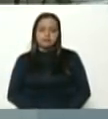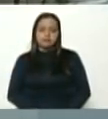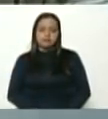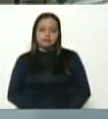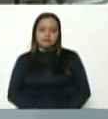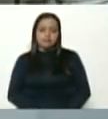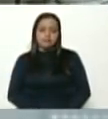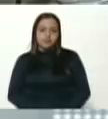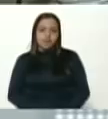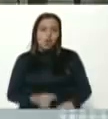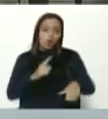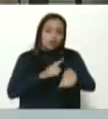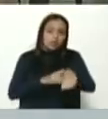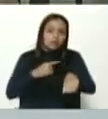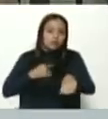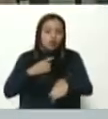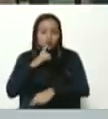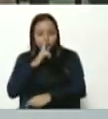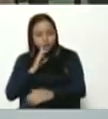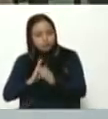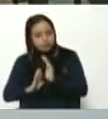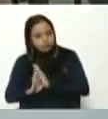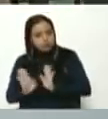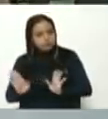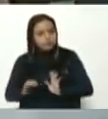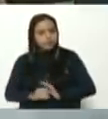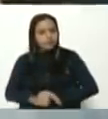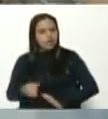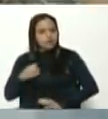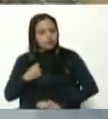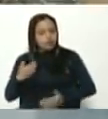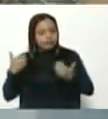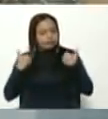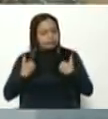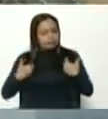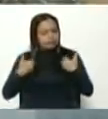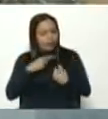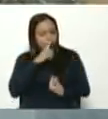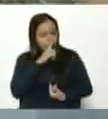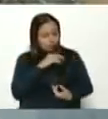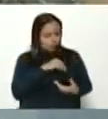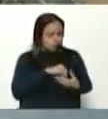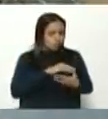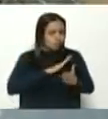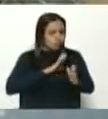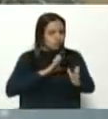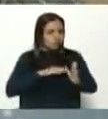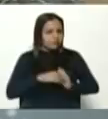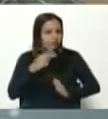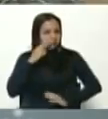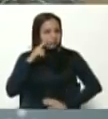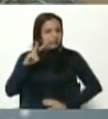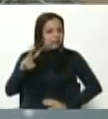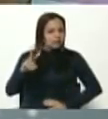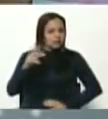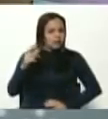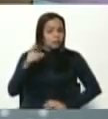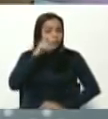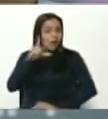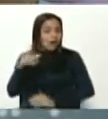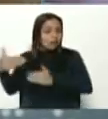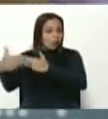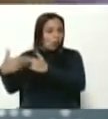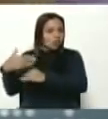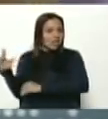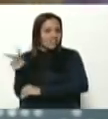Por un tiempo he callado. He sufrido en silencio, viendo la maldad y la perversidad de esa